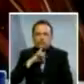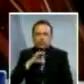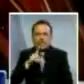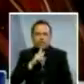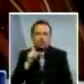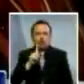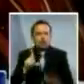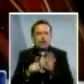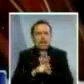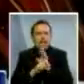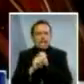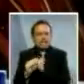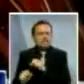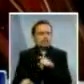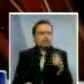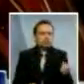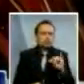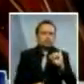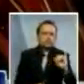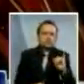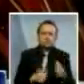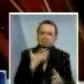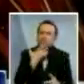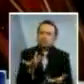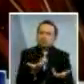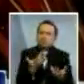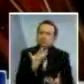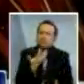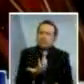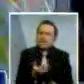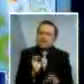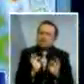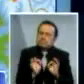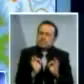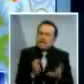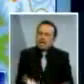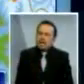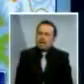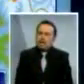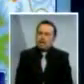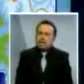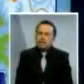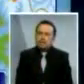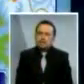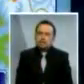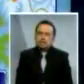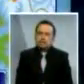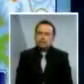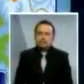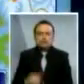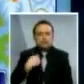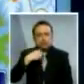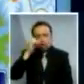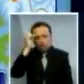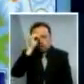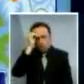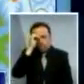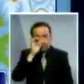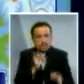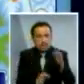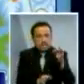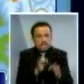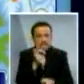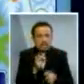ley terrorista y en el otro sí por alguna razón especial? No, yo llego a tener la opinión que los tribunales de